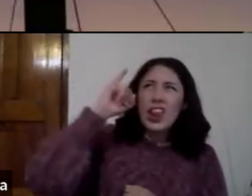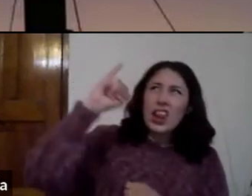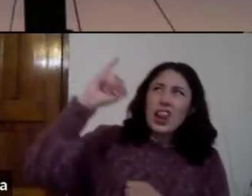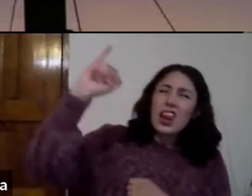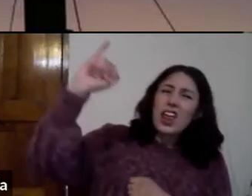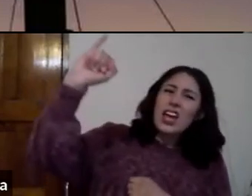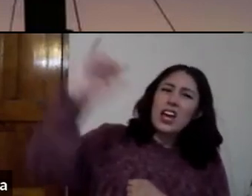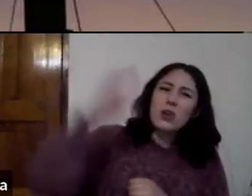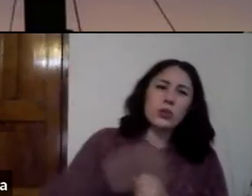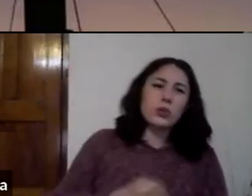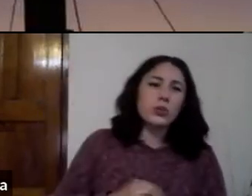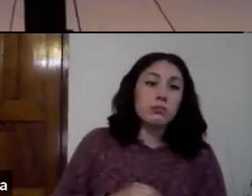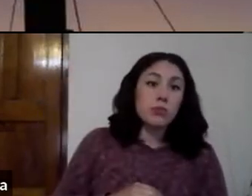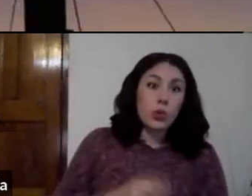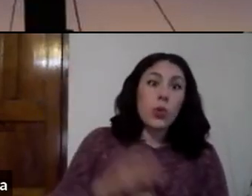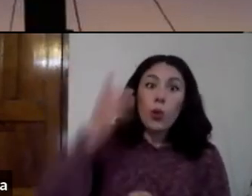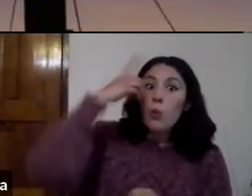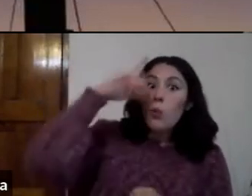¿Es un Dios cercano?